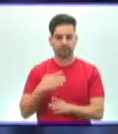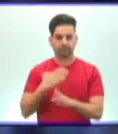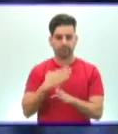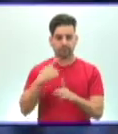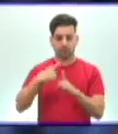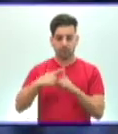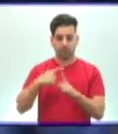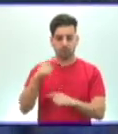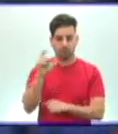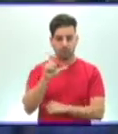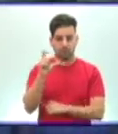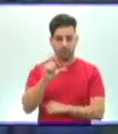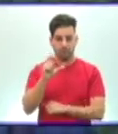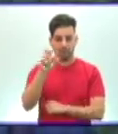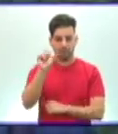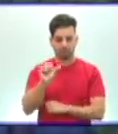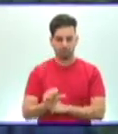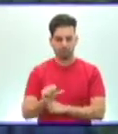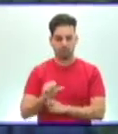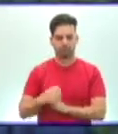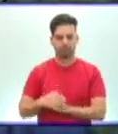Matanzas.